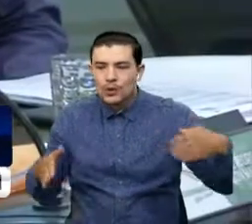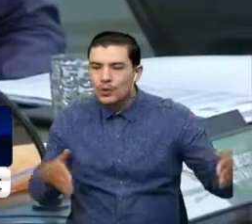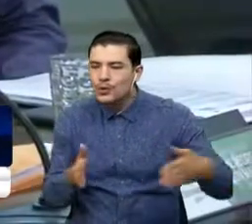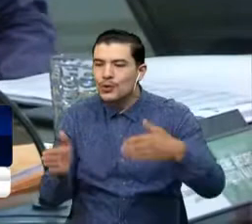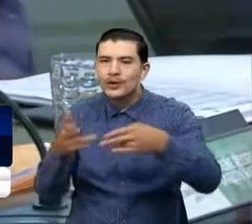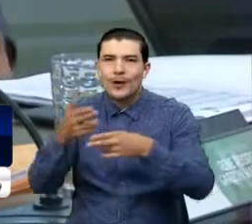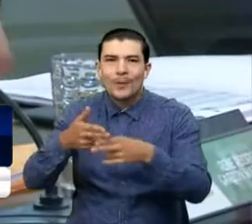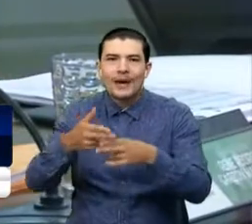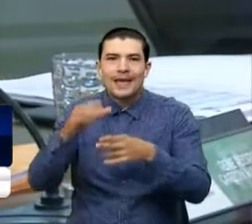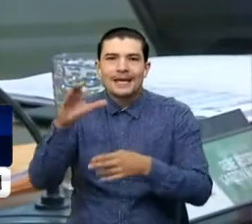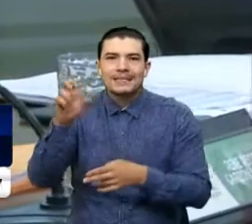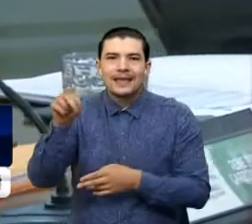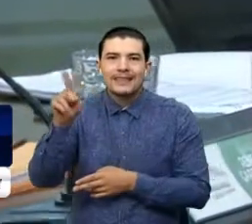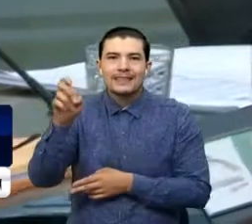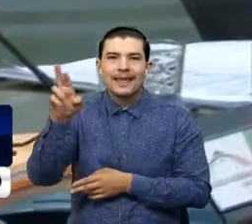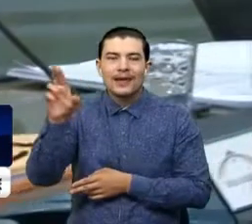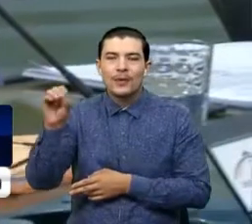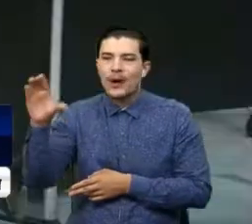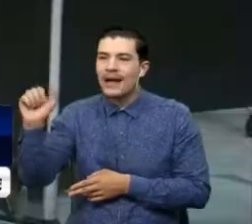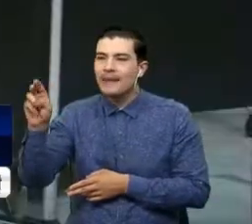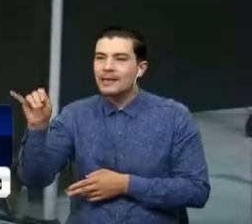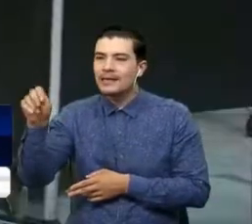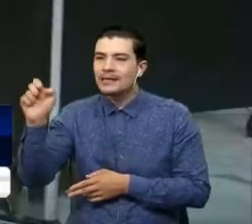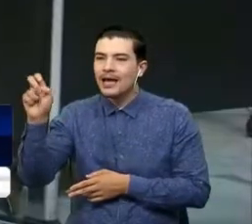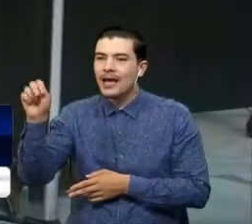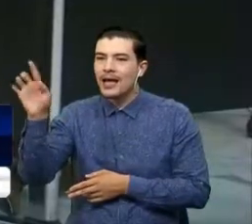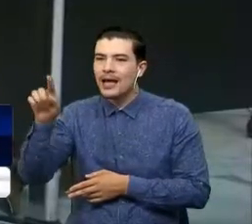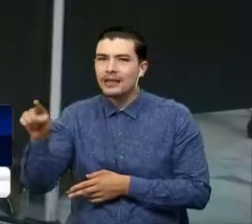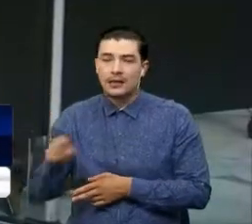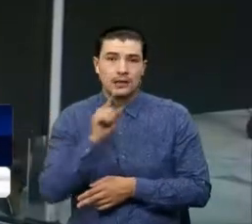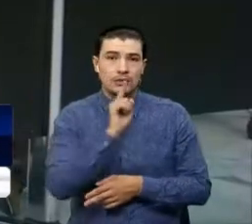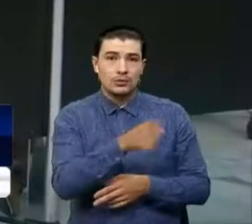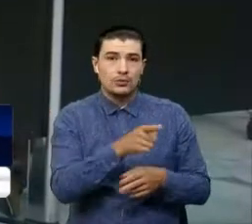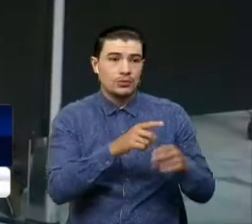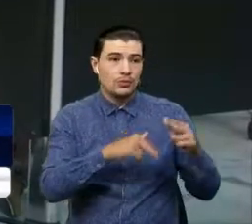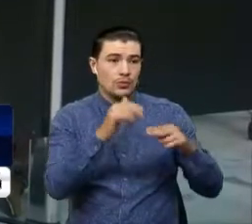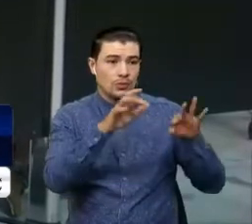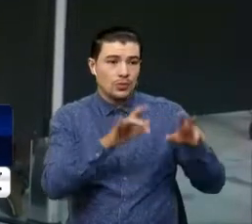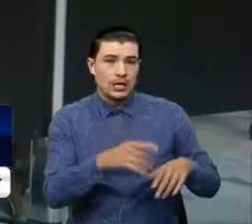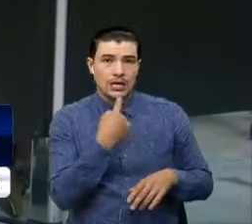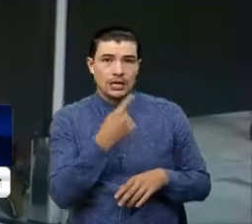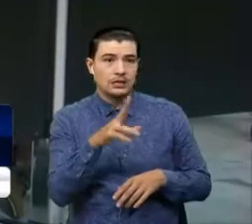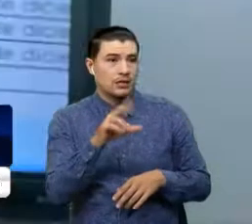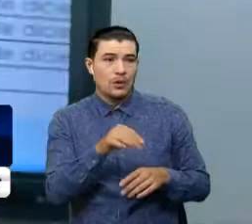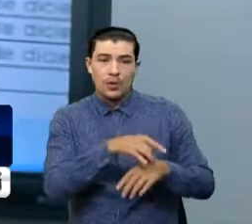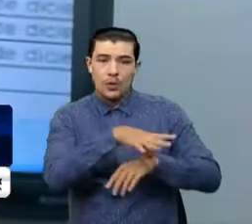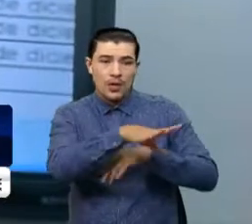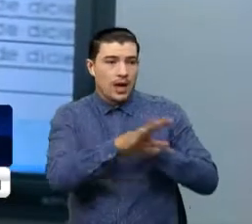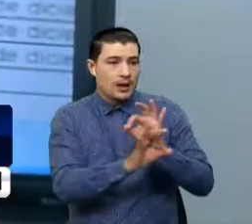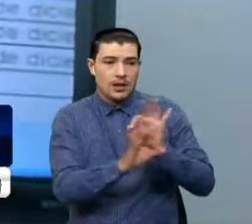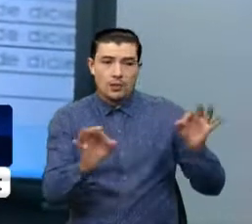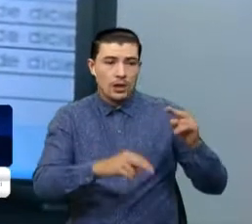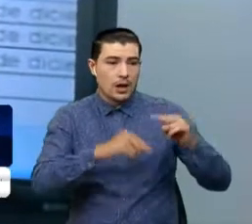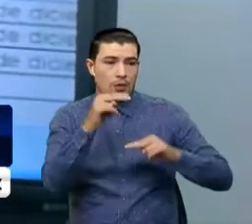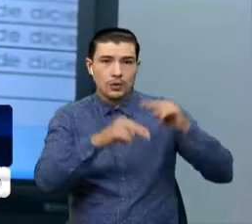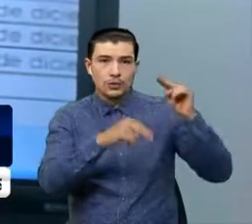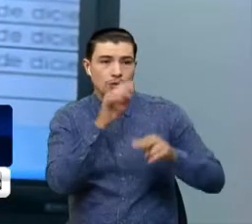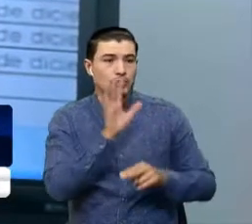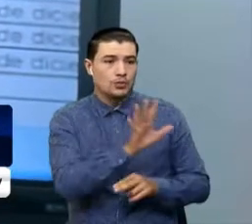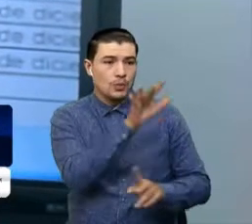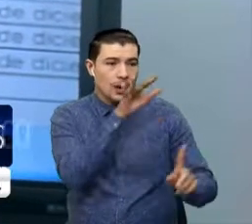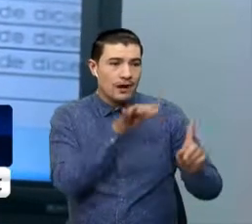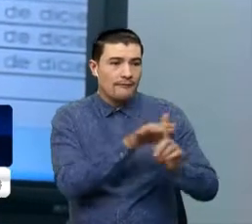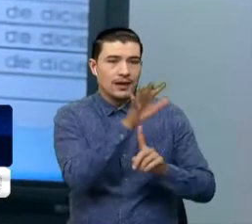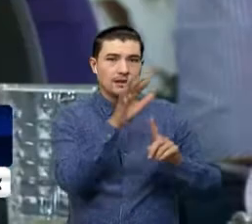la autoridad ambiental por su parte aseguró que no permitirá ningún tipo de intervención a los cerros que afecte el ecosistema